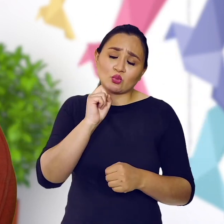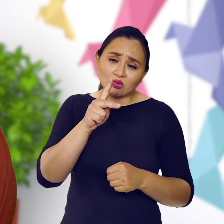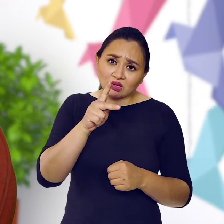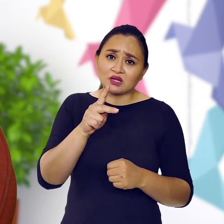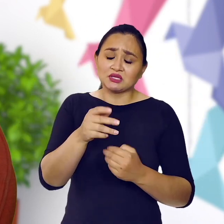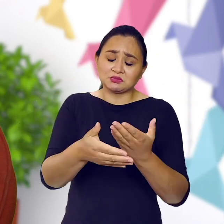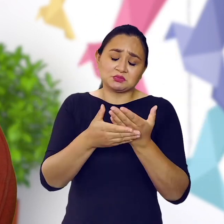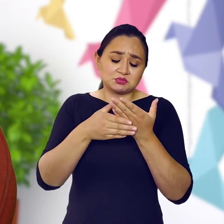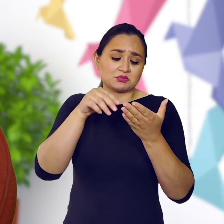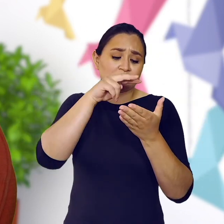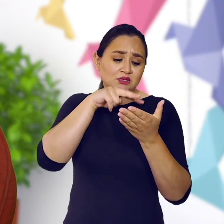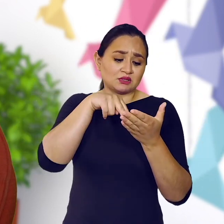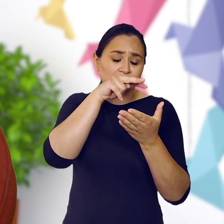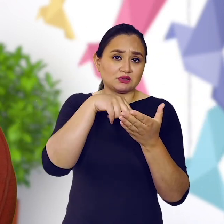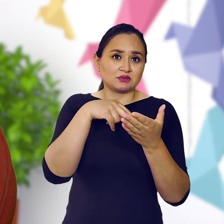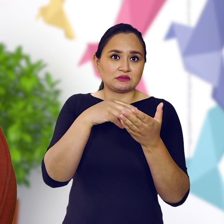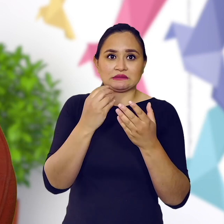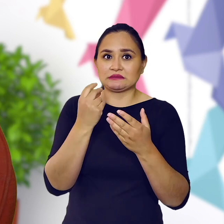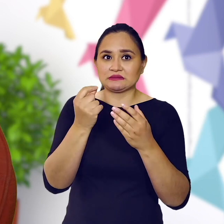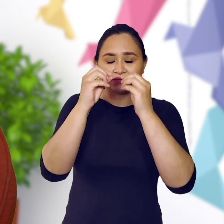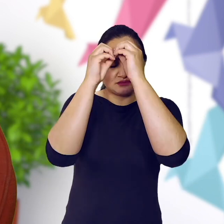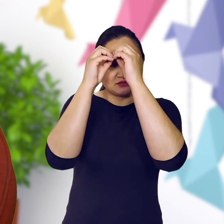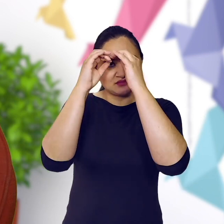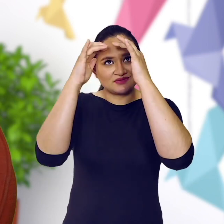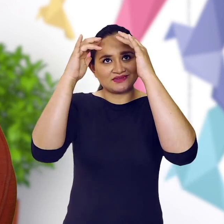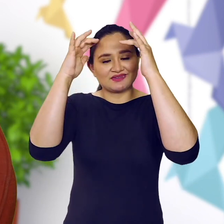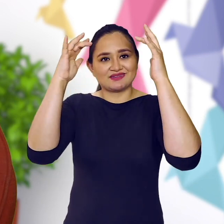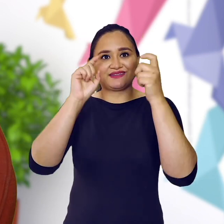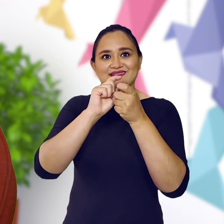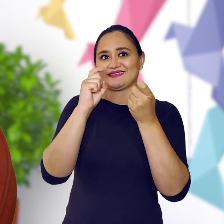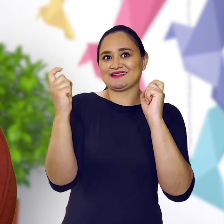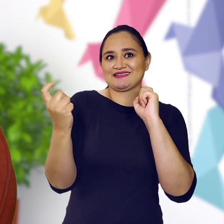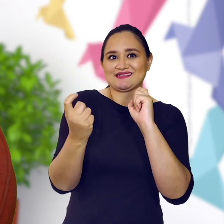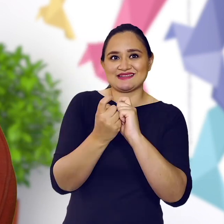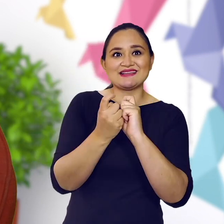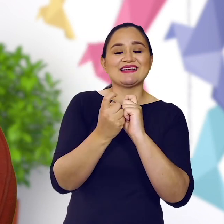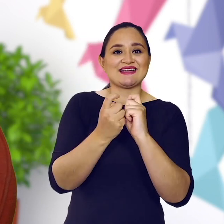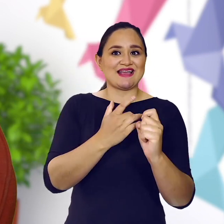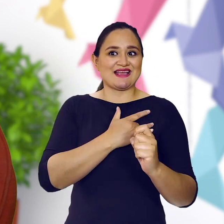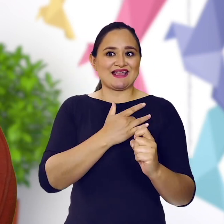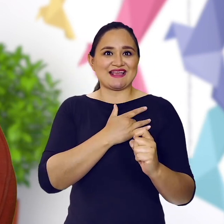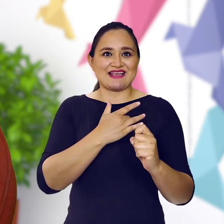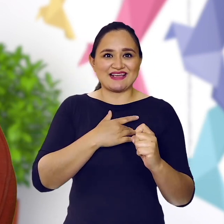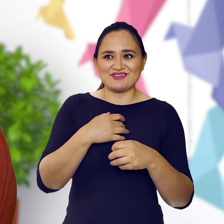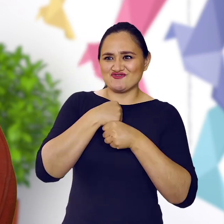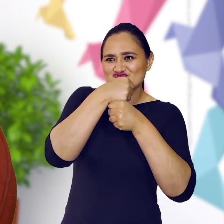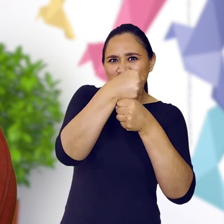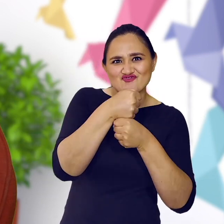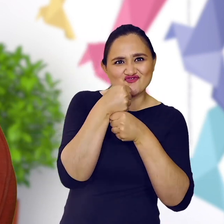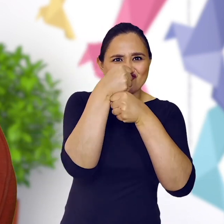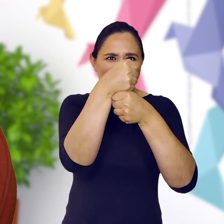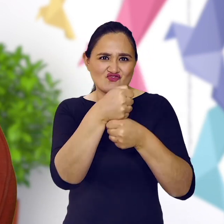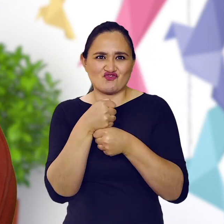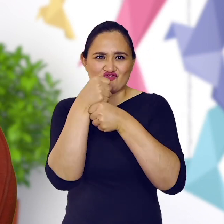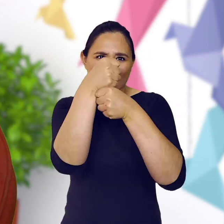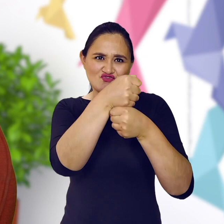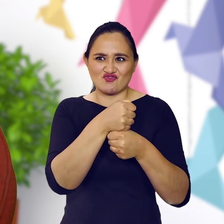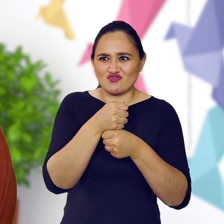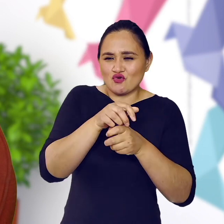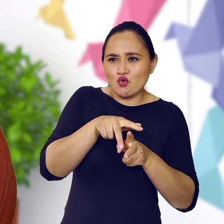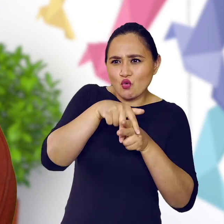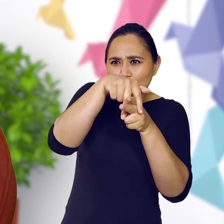leer y pronto empezó a imaginarse que se convertía en sus personajes favoritos, en los caballos que tiraban de la carroza